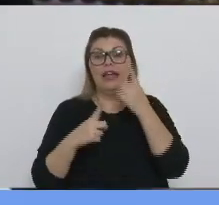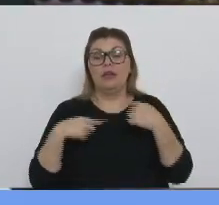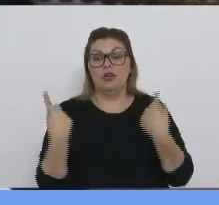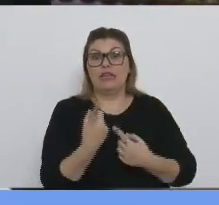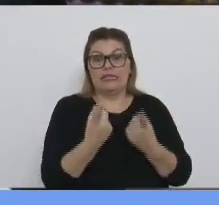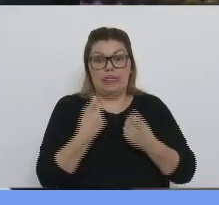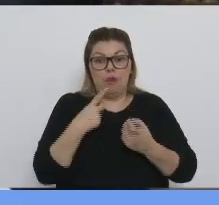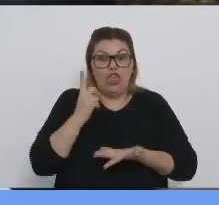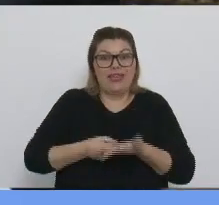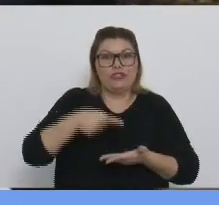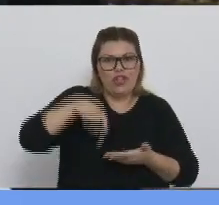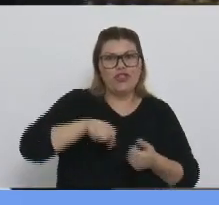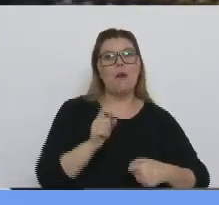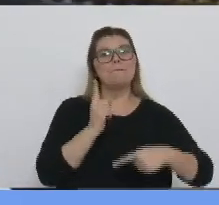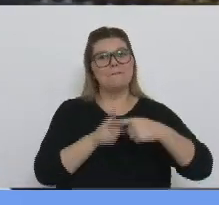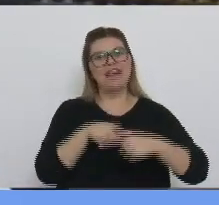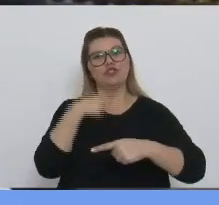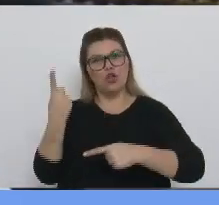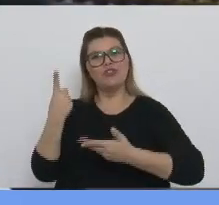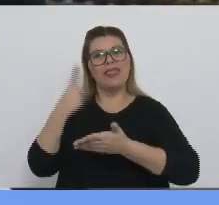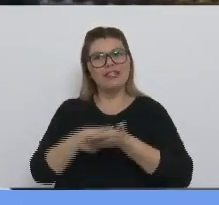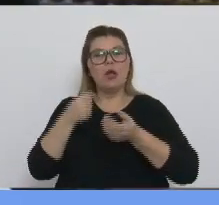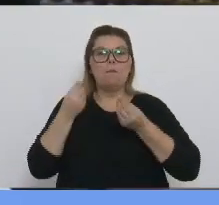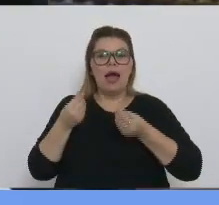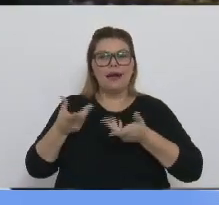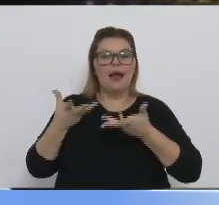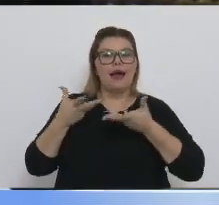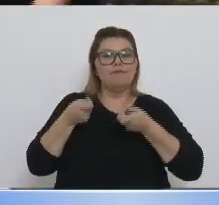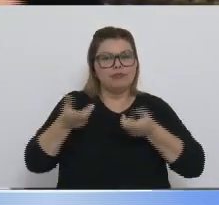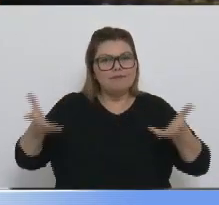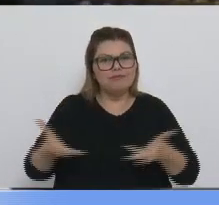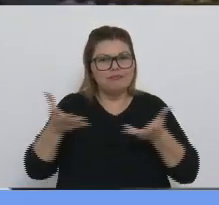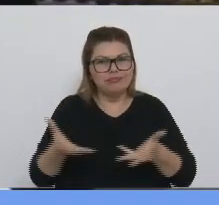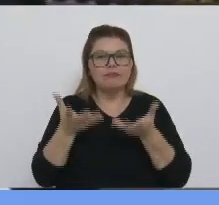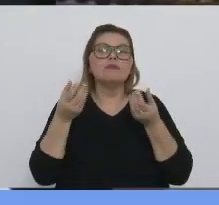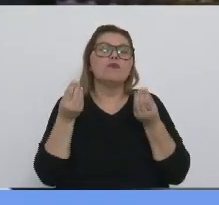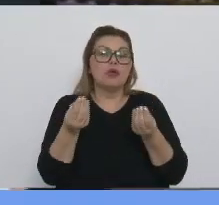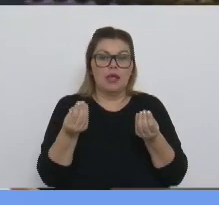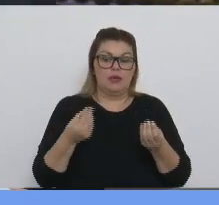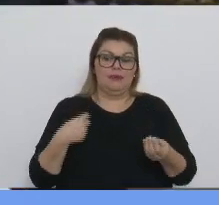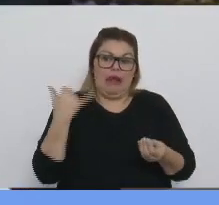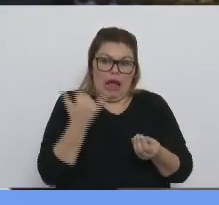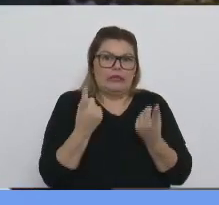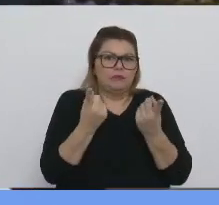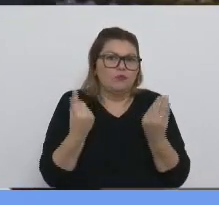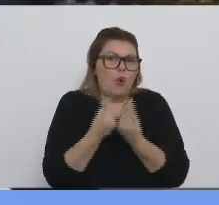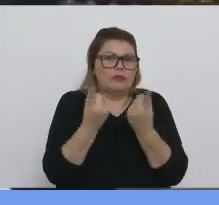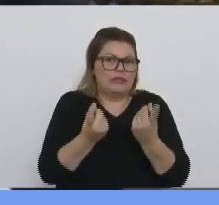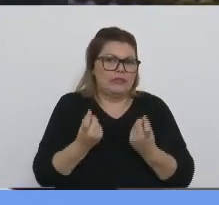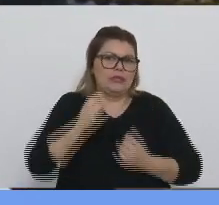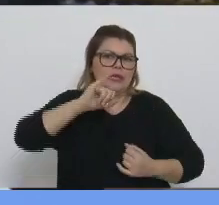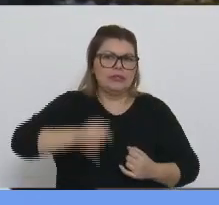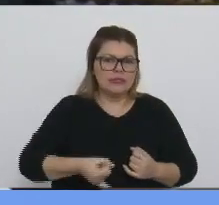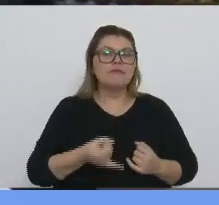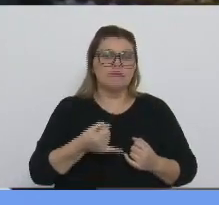que den impulso a lo que hoy estamos haciendo porque nuestras necesidades son muchas las de las comunidades son muchas y